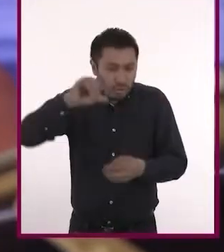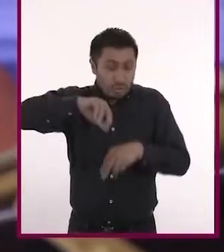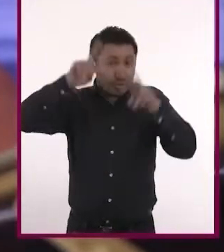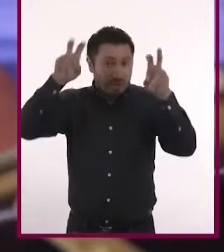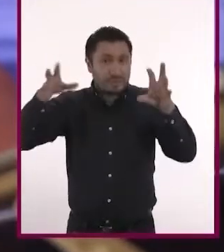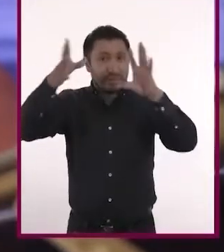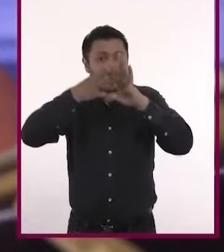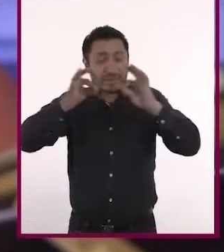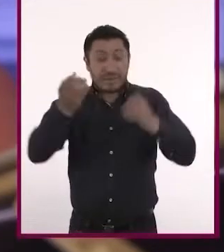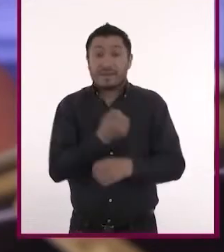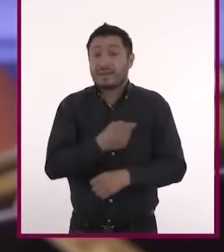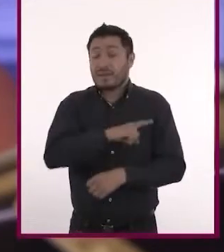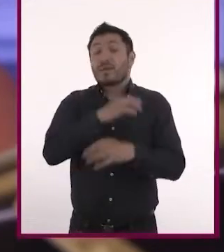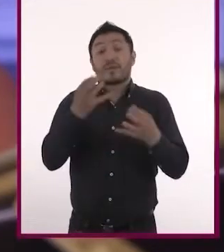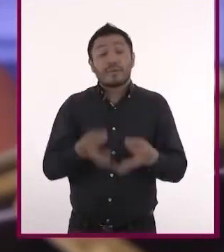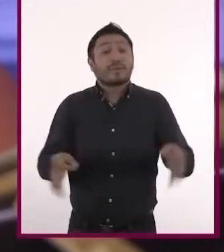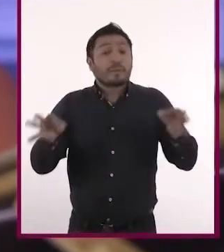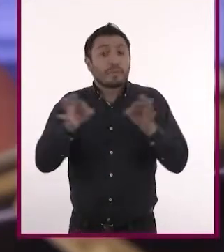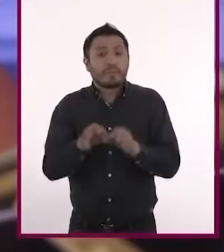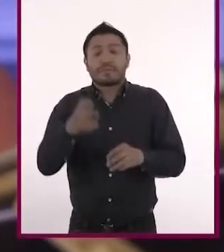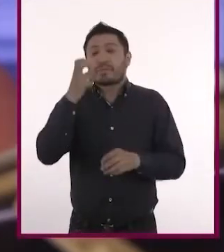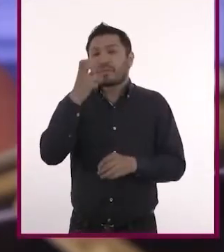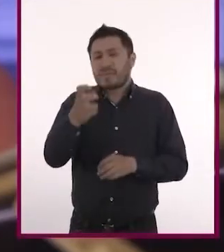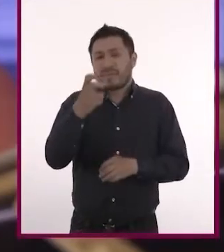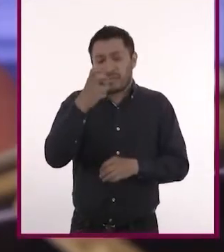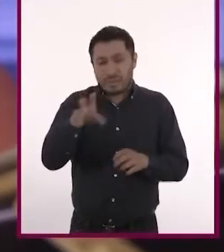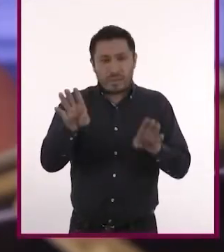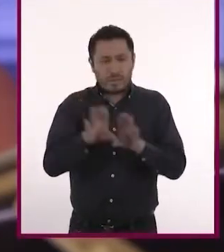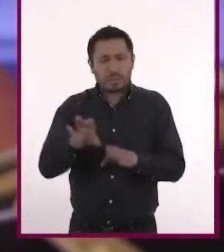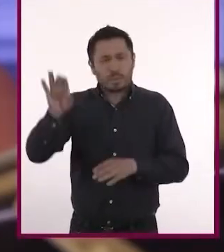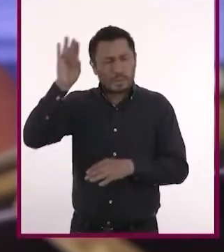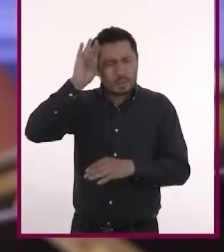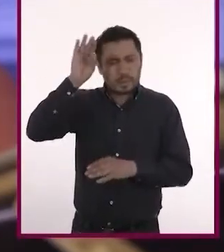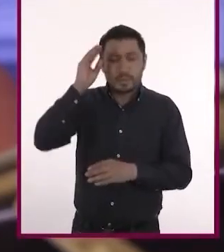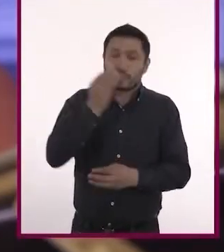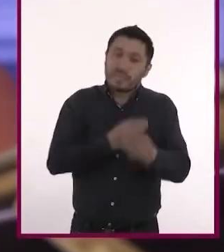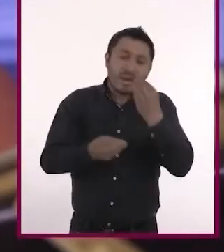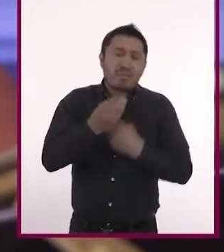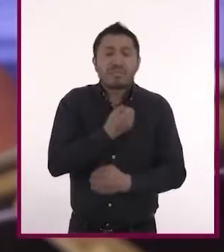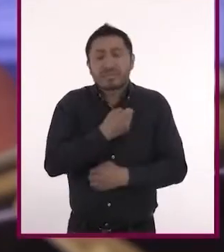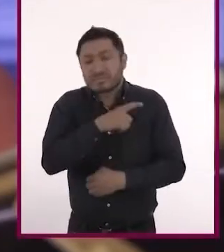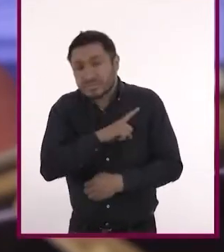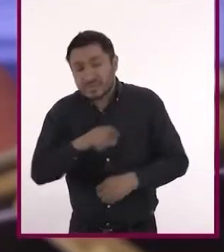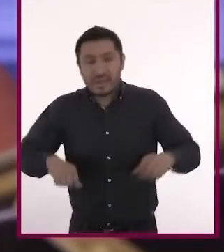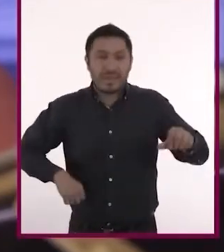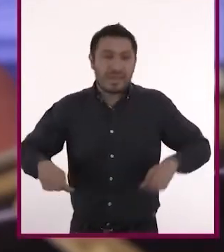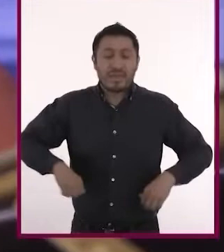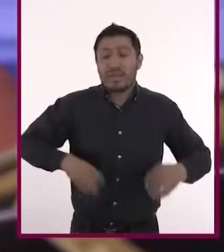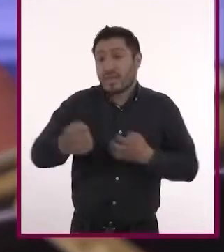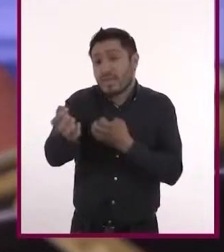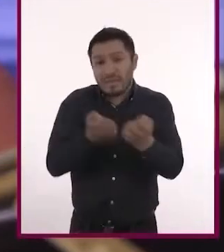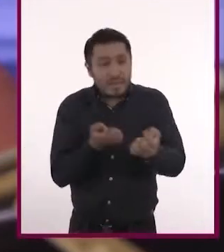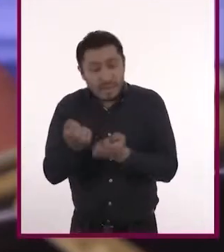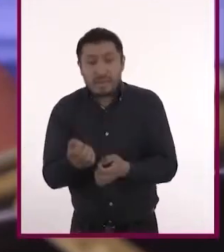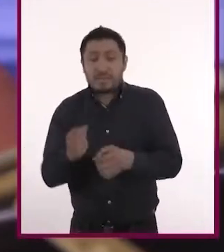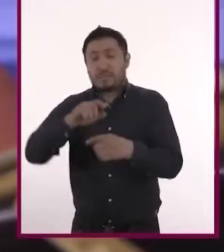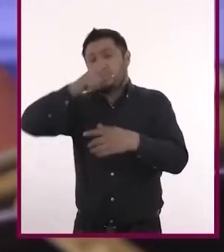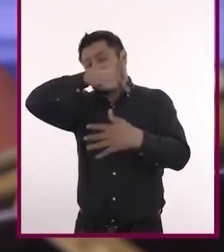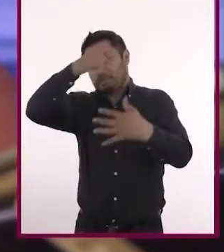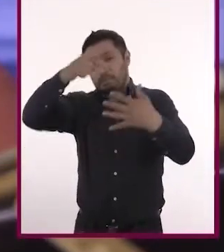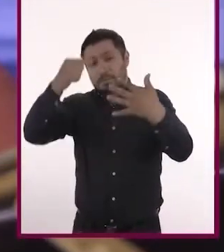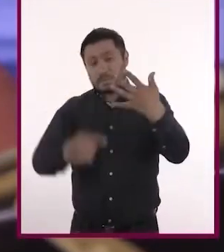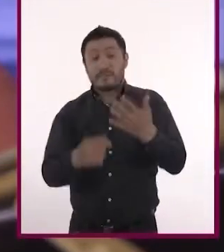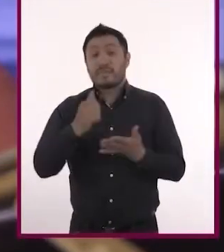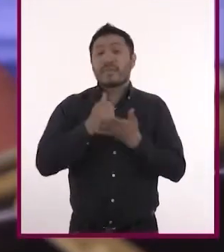es algo que a todos nos importa. Al hablar de salud, regularmente pensamos en alimentación saludable, actividad física y otros hábitos que nos